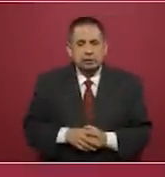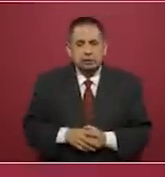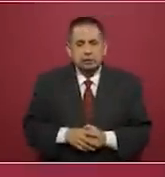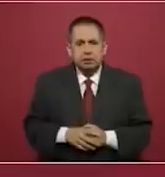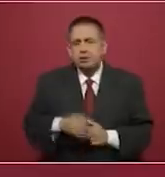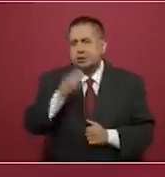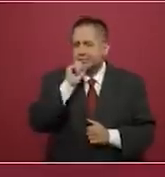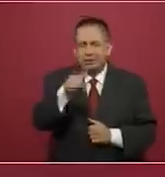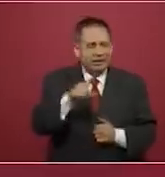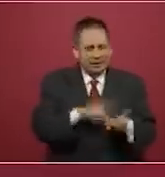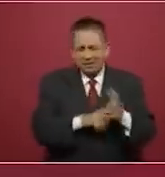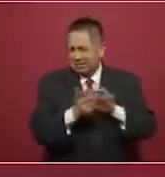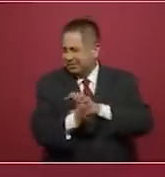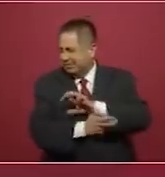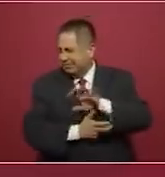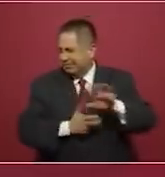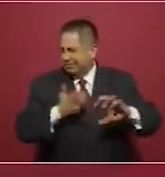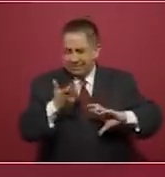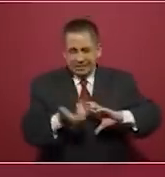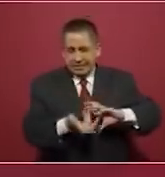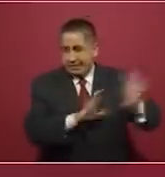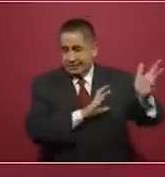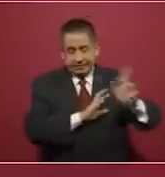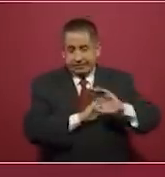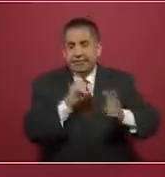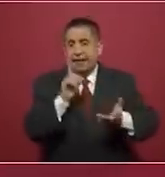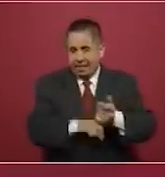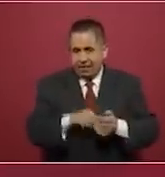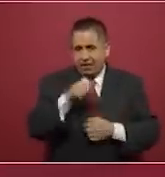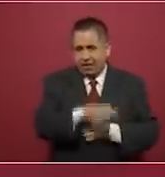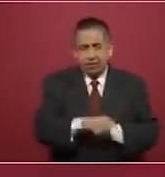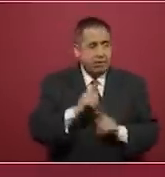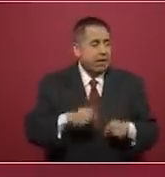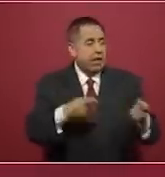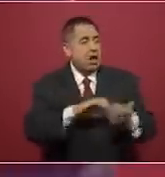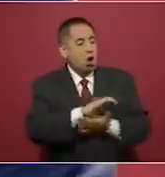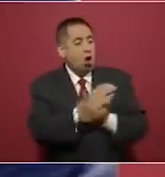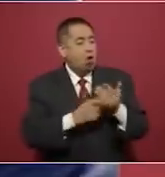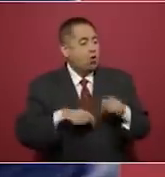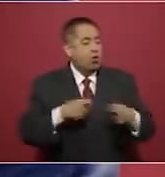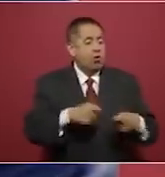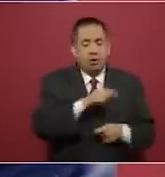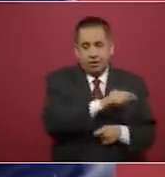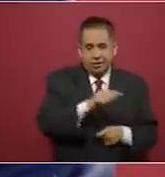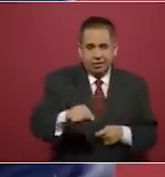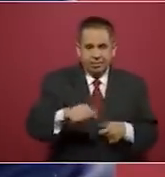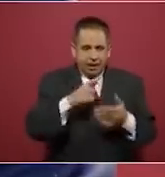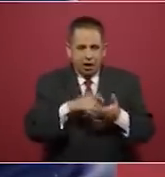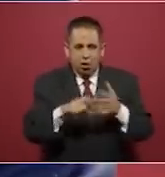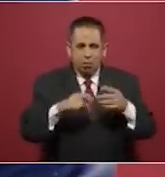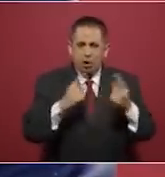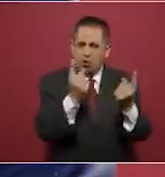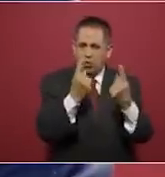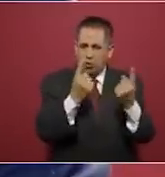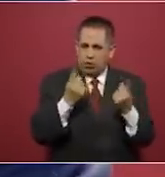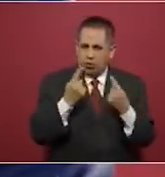un desbarajuste un desorden en la contratación de todos estos equipos